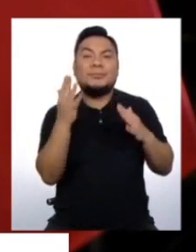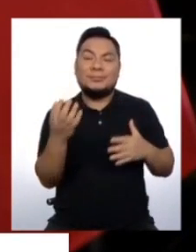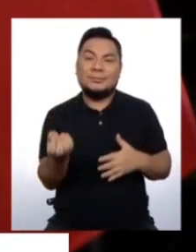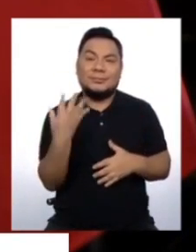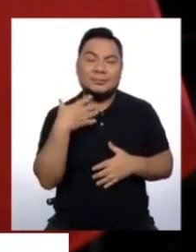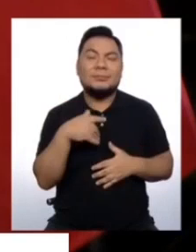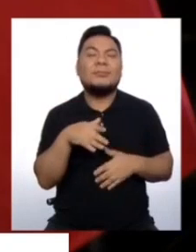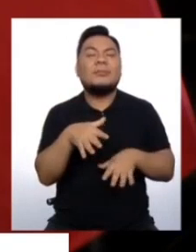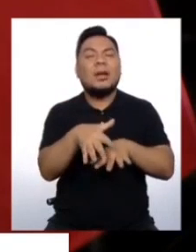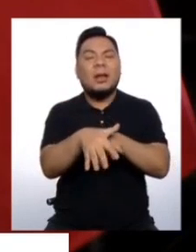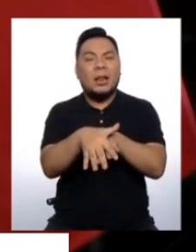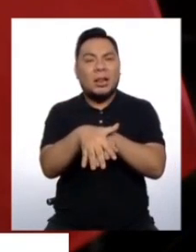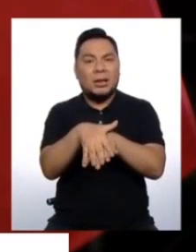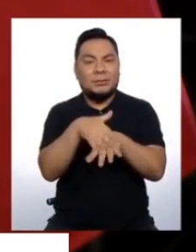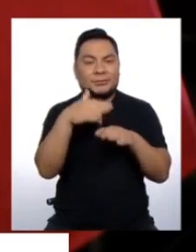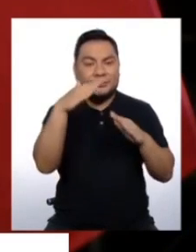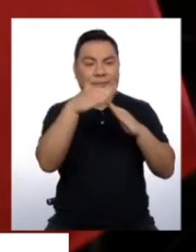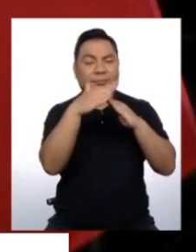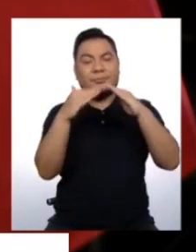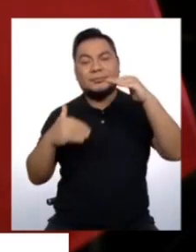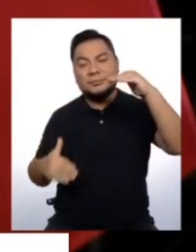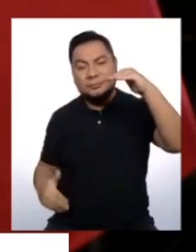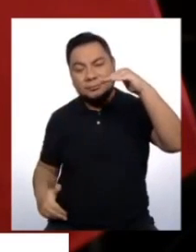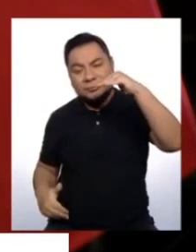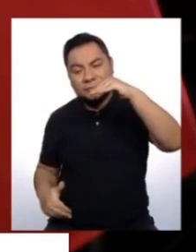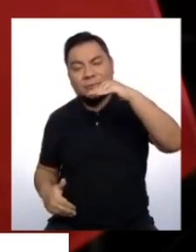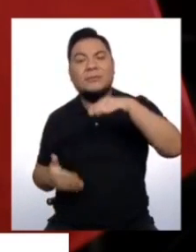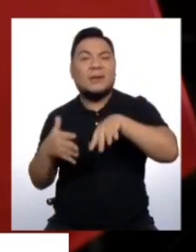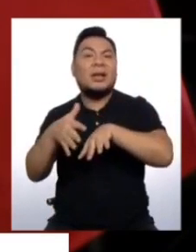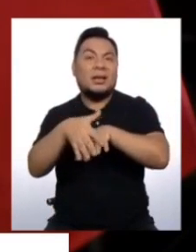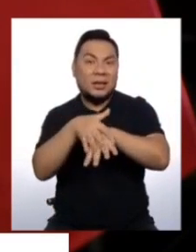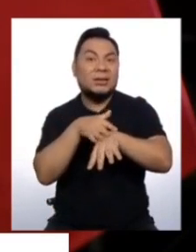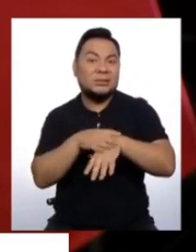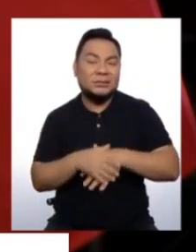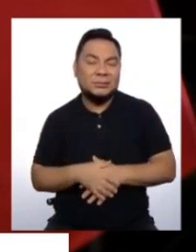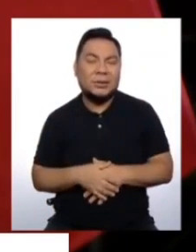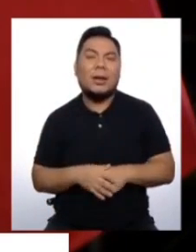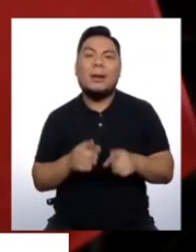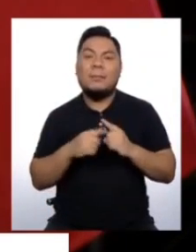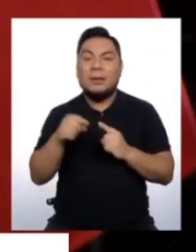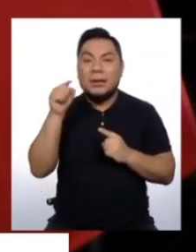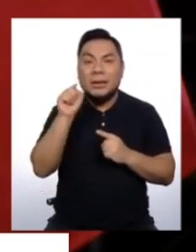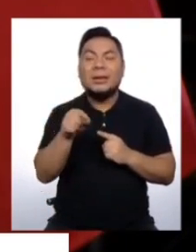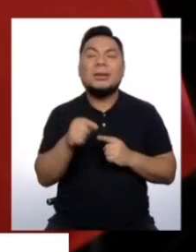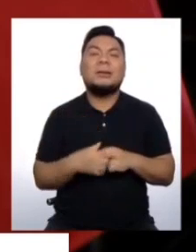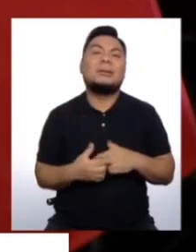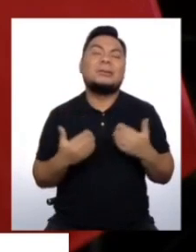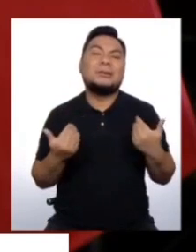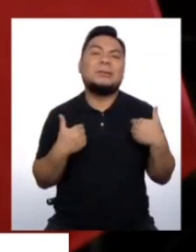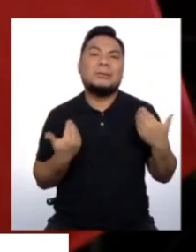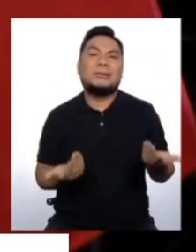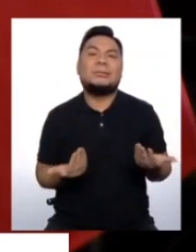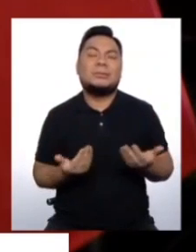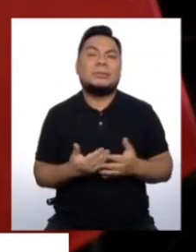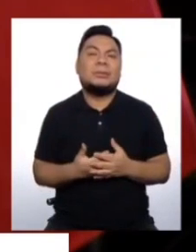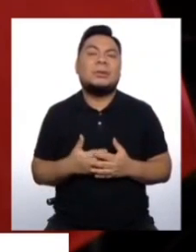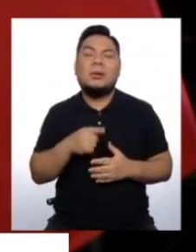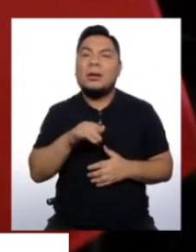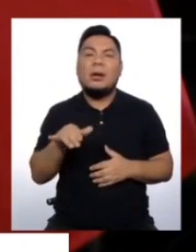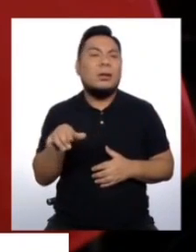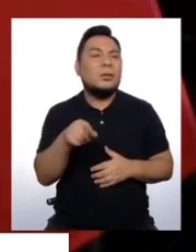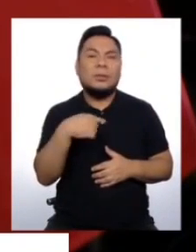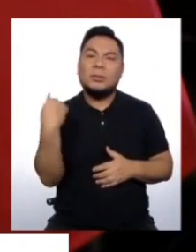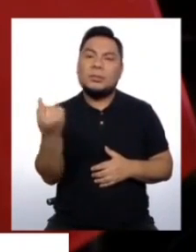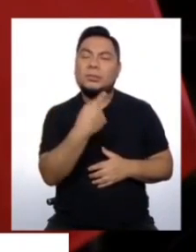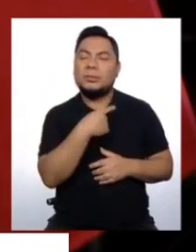dicho, lentamente comenzar la disminución. Pero para ello tenemos que ser igual o